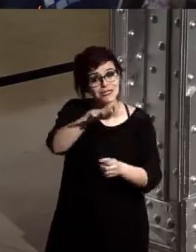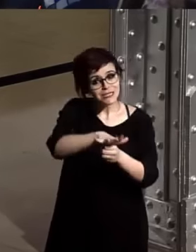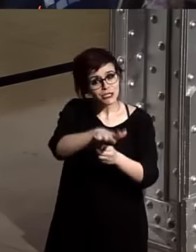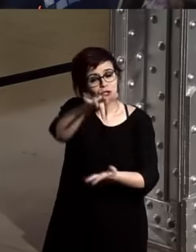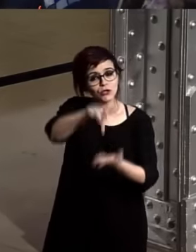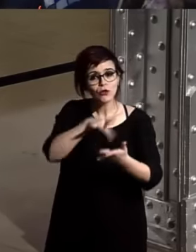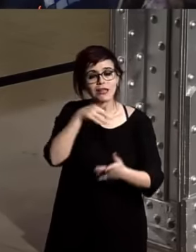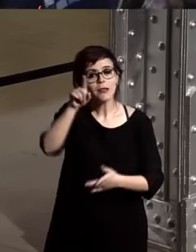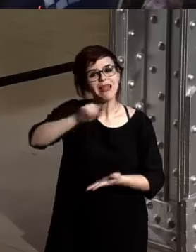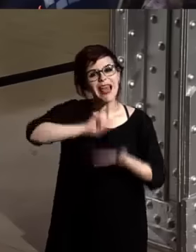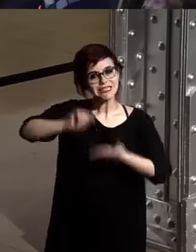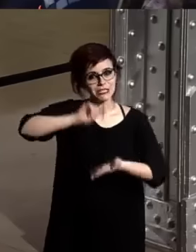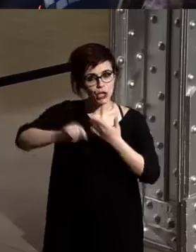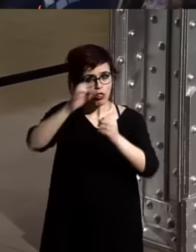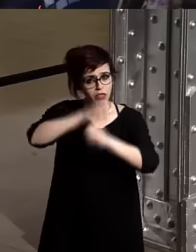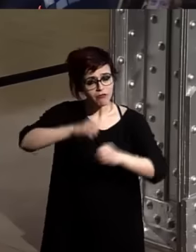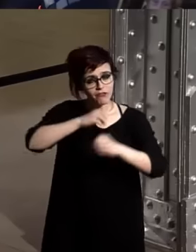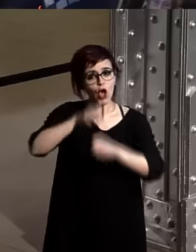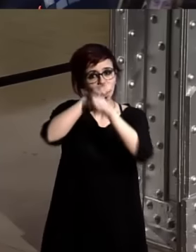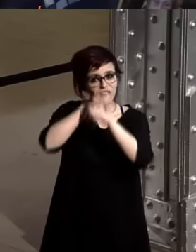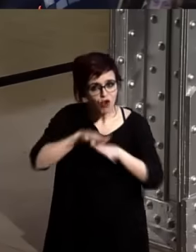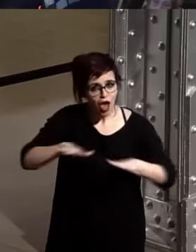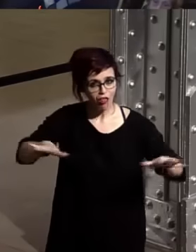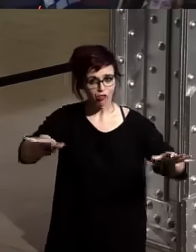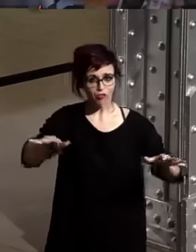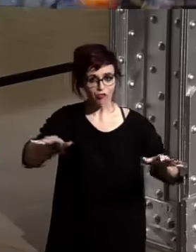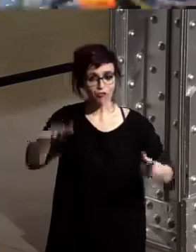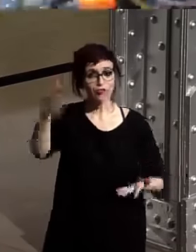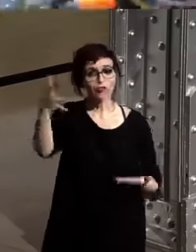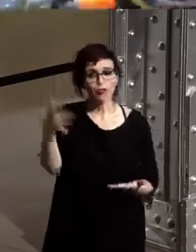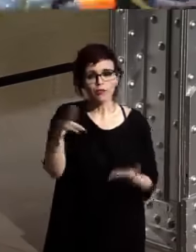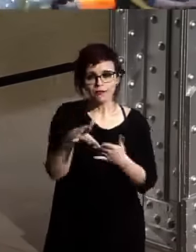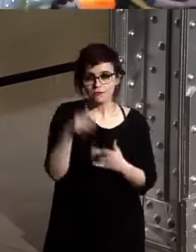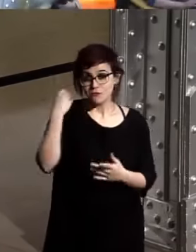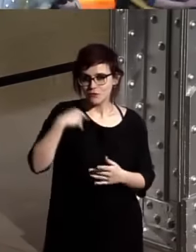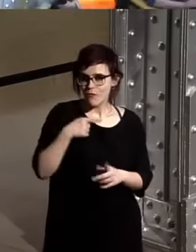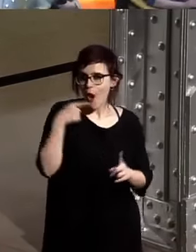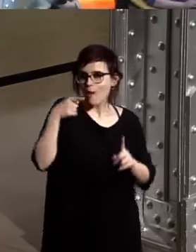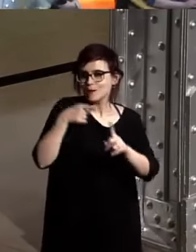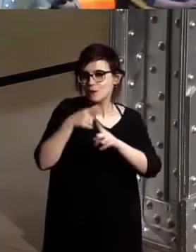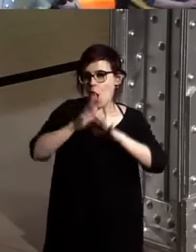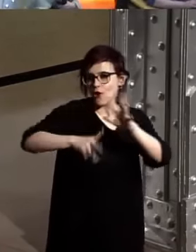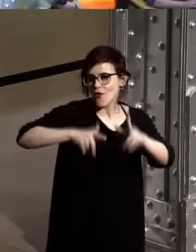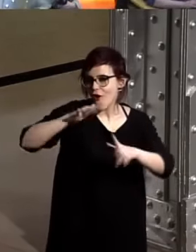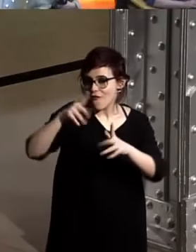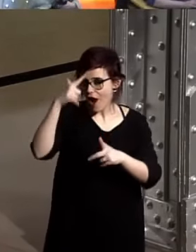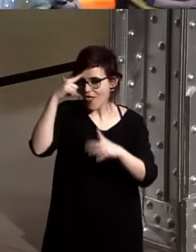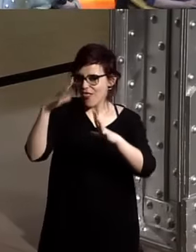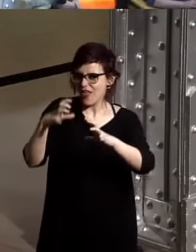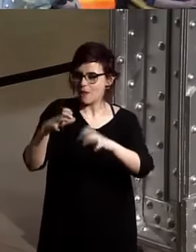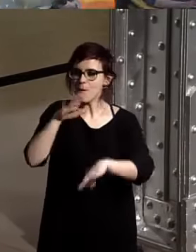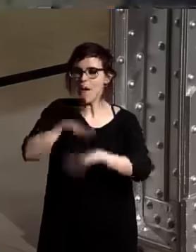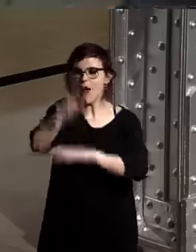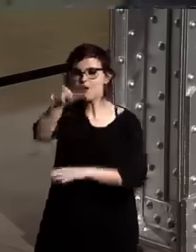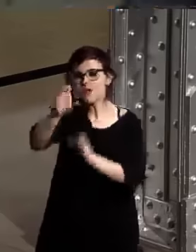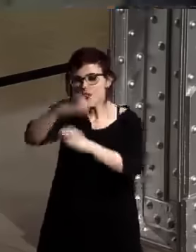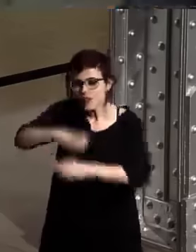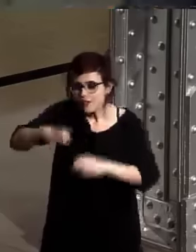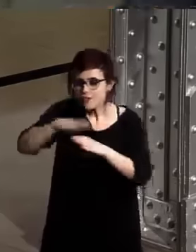científico es un divulgador eh Y que se dedica a robar cerebros a los científicos el